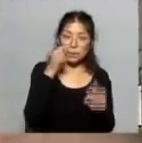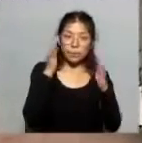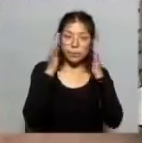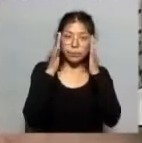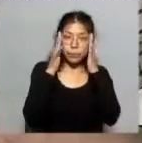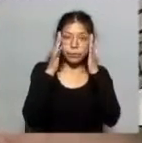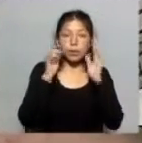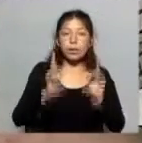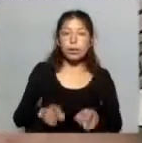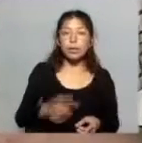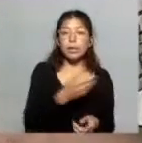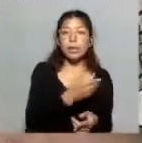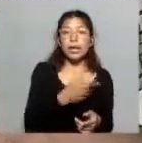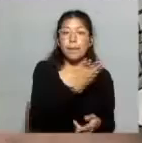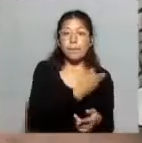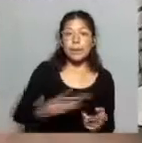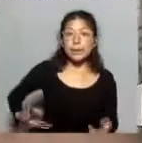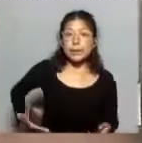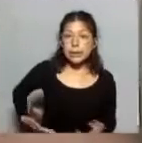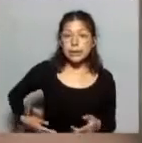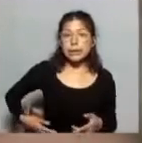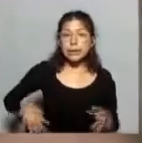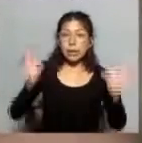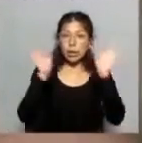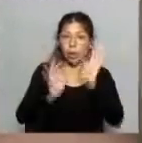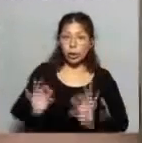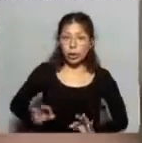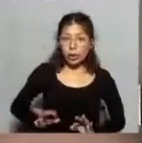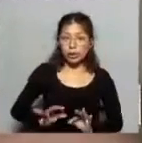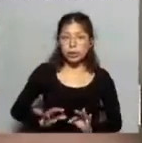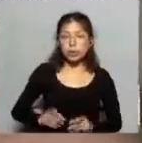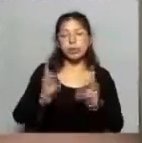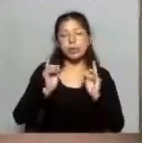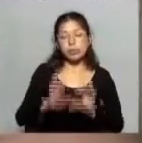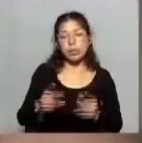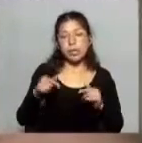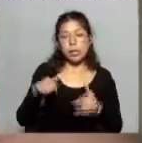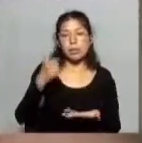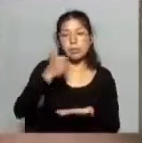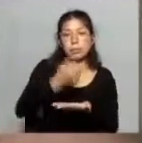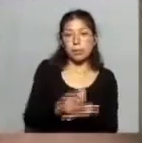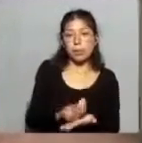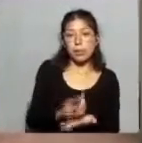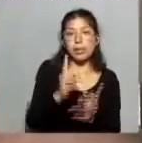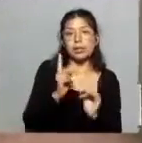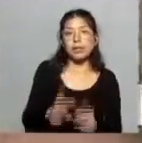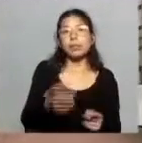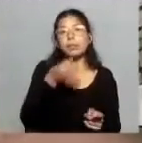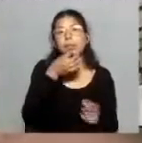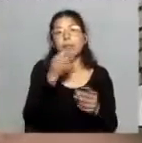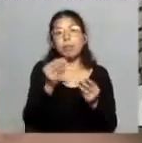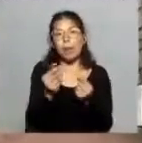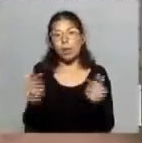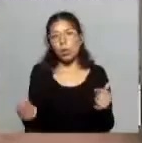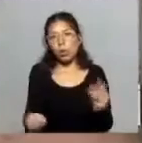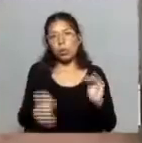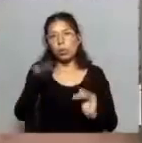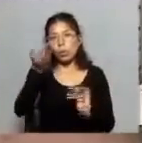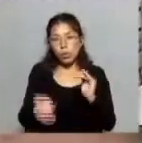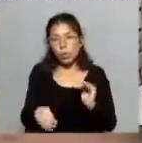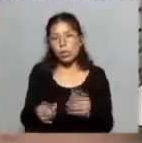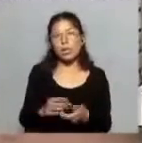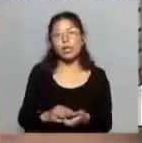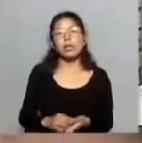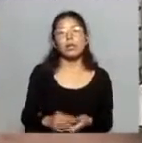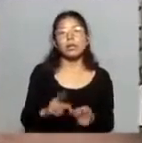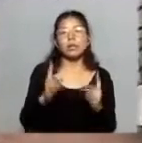dirección provincial de administración con gente que va de liquidaciones de altas y bajas eh va a